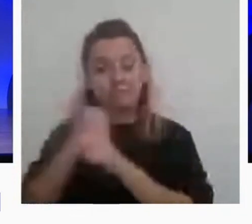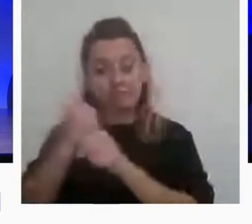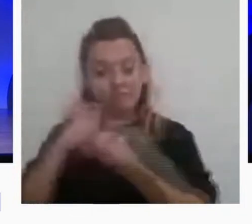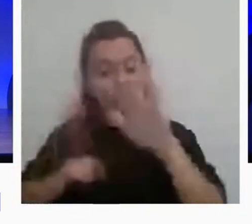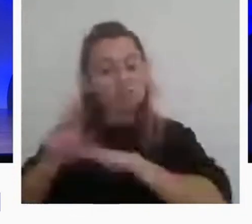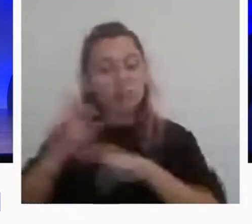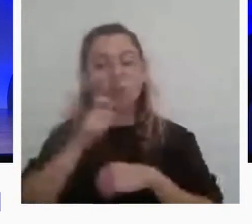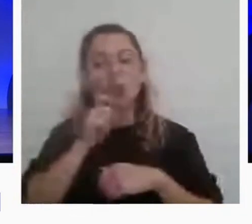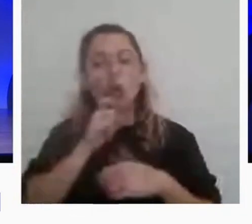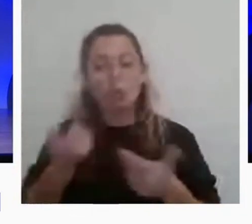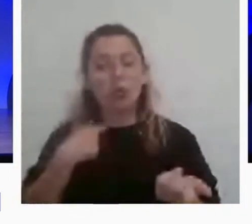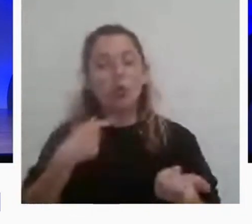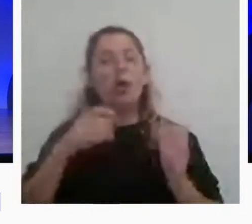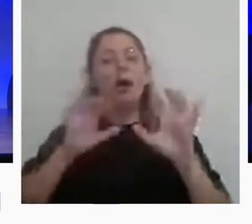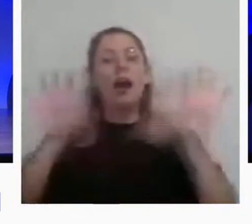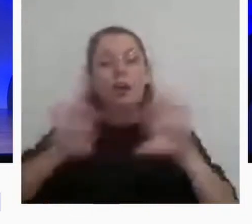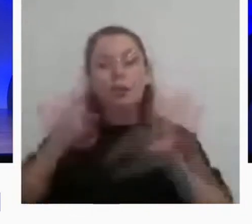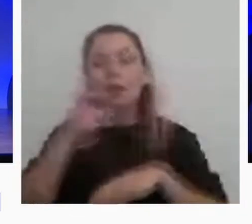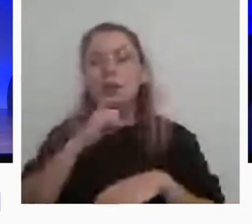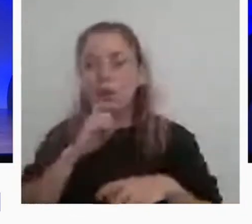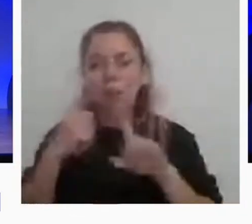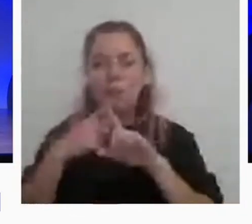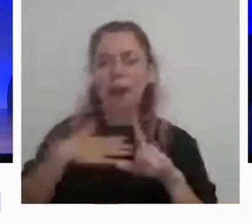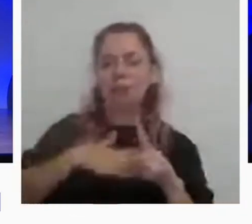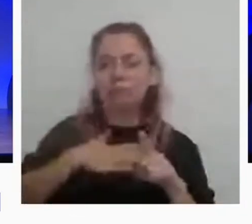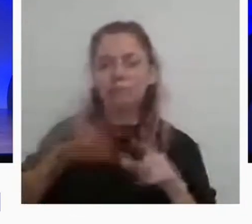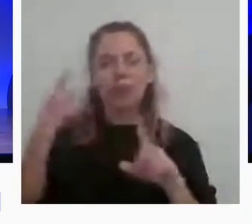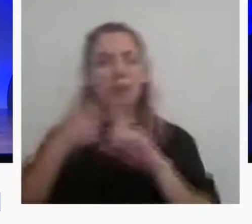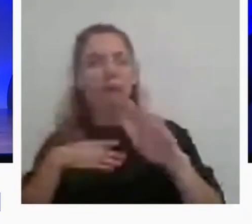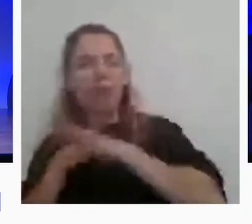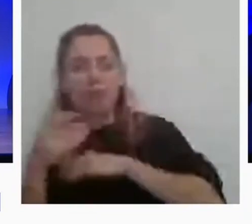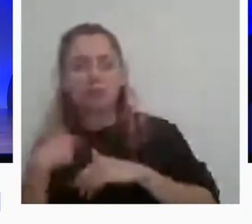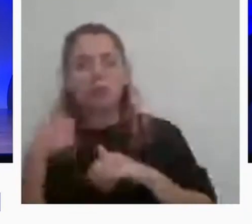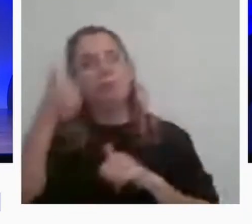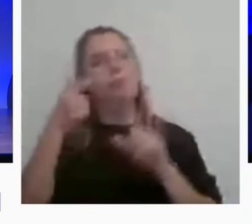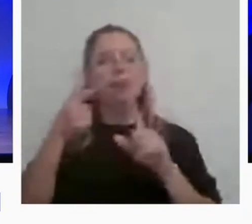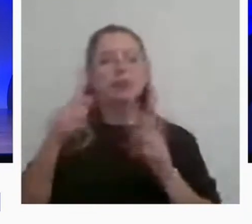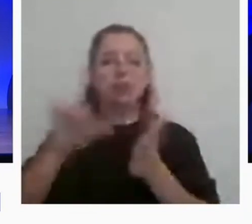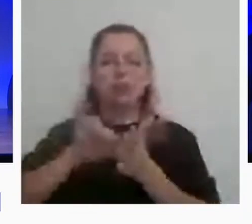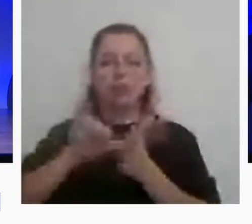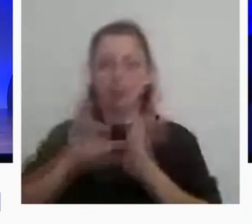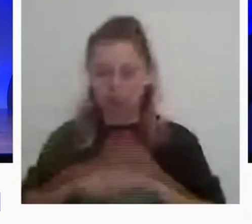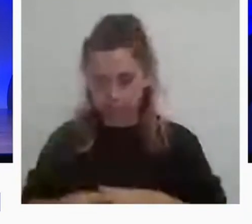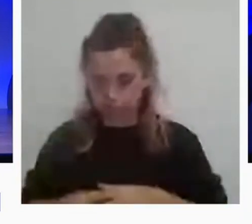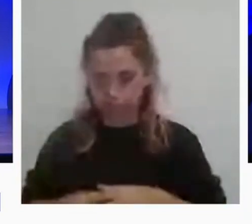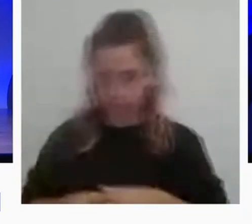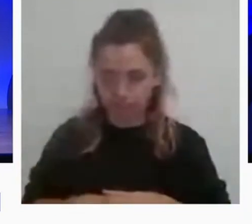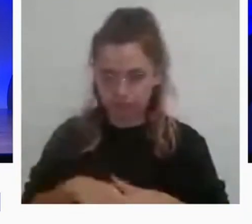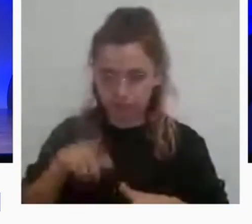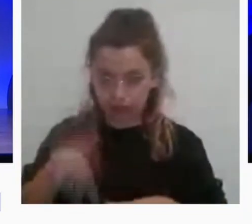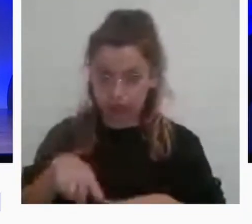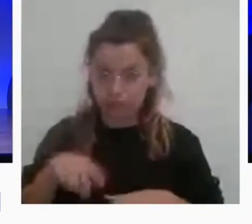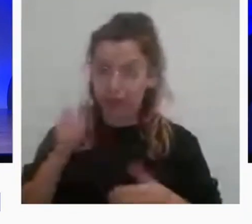espacios, cómo amueblarlo para que fuese más amable, más accesible, más cercano. Les hemos ido involucrando en otros retos con